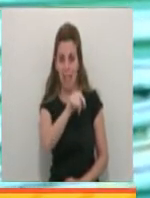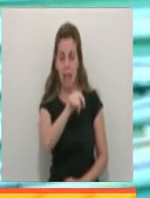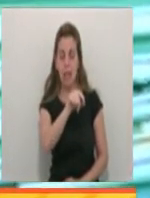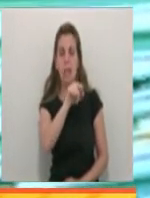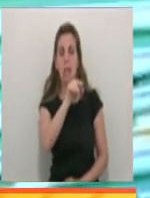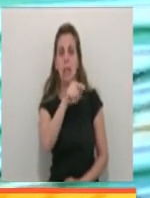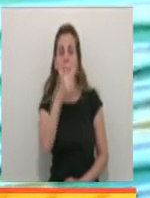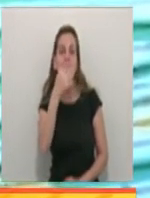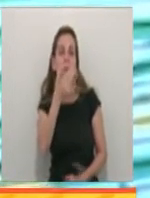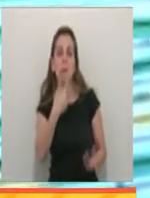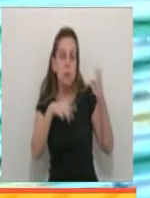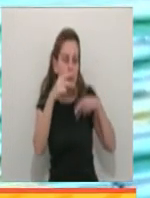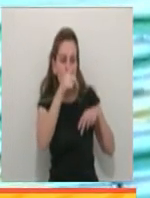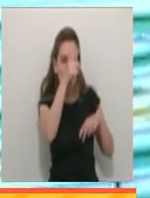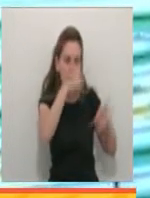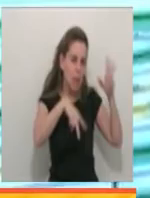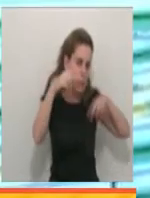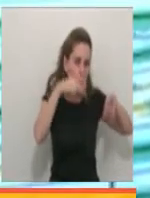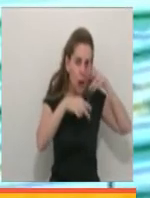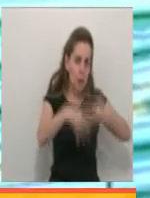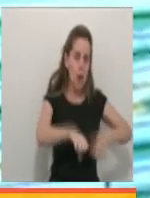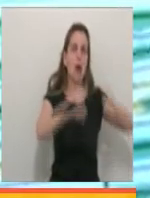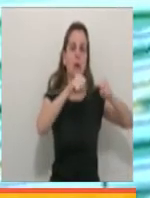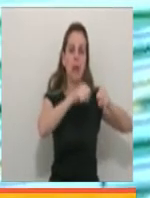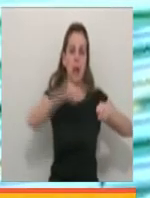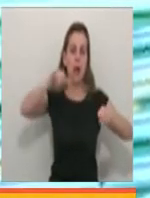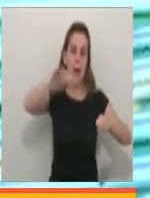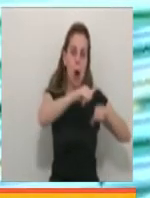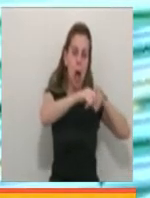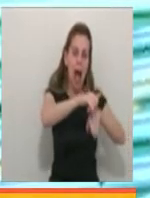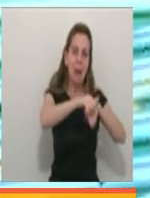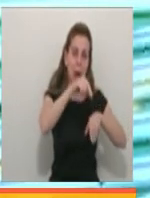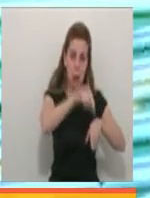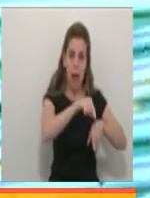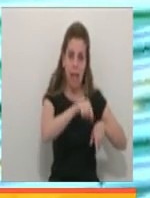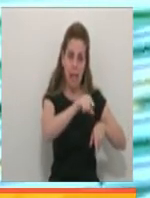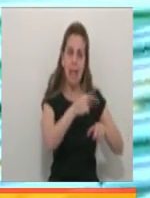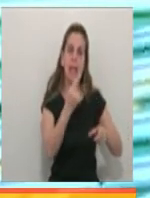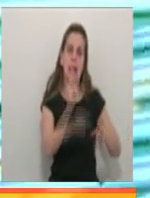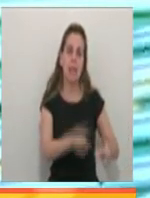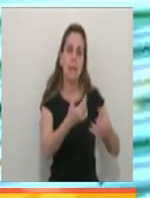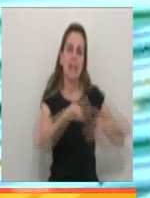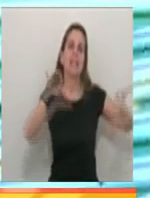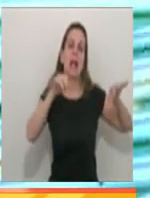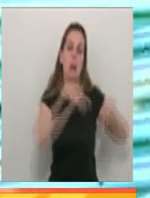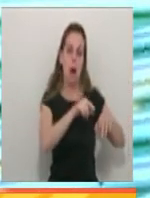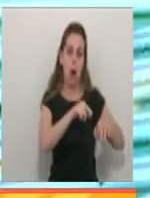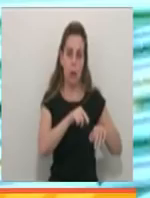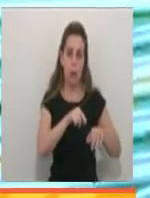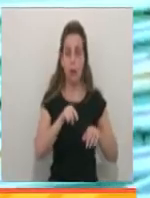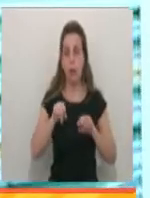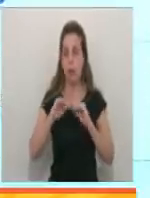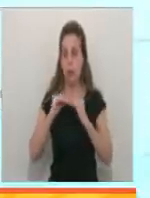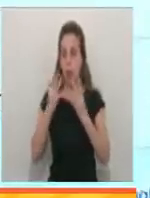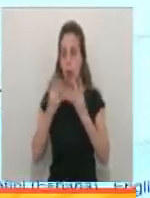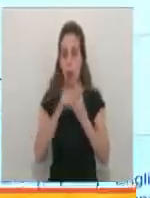etapa del rescate. Es el cuarto futbolista, son 4 futbolistas, un periodista y una azafata. Los